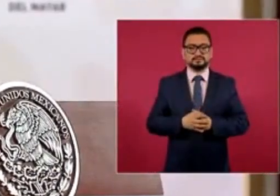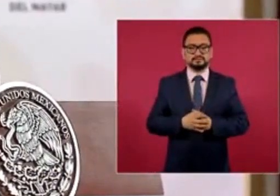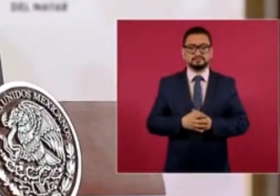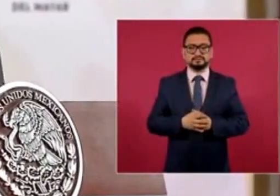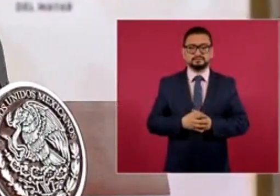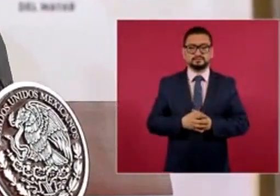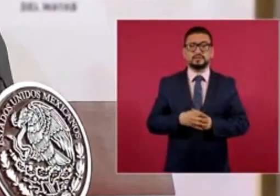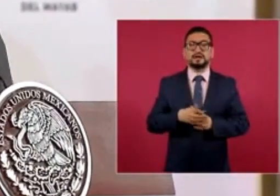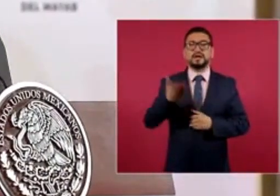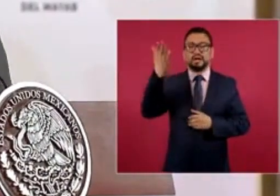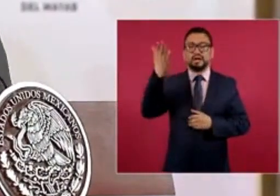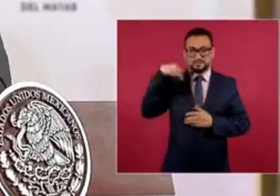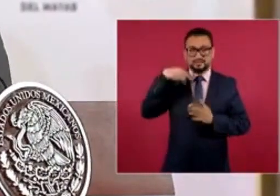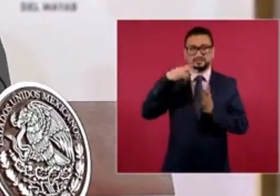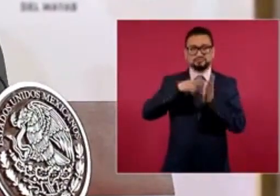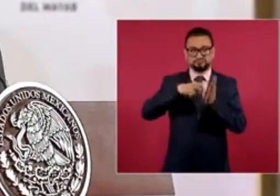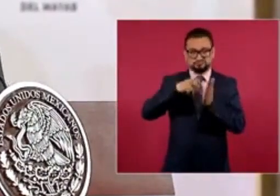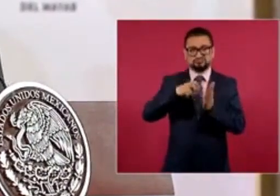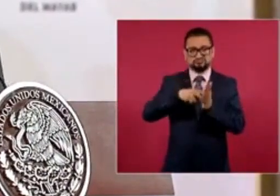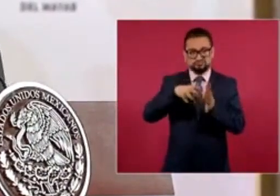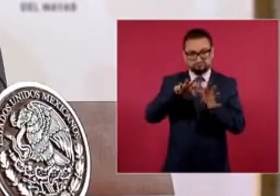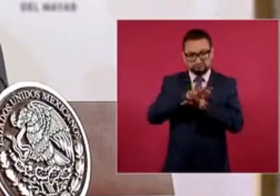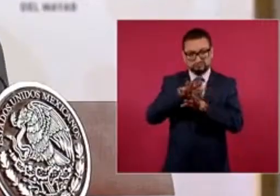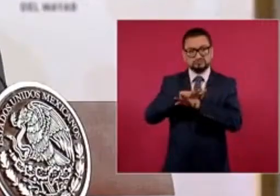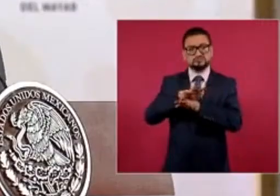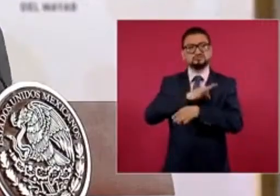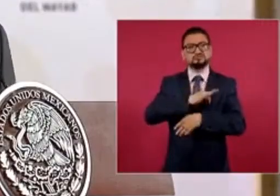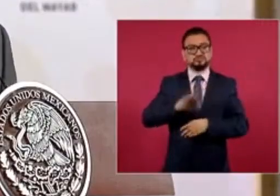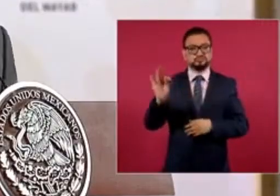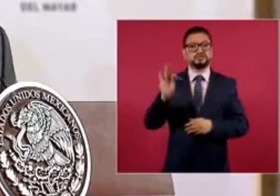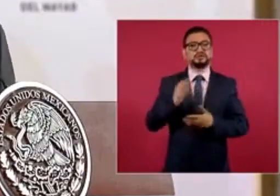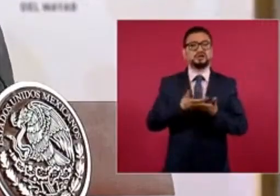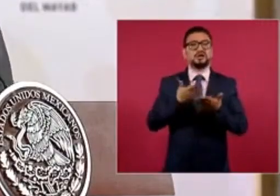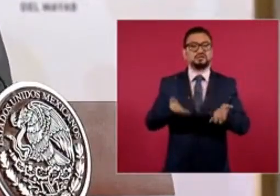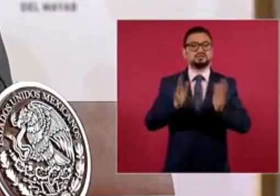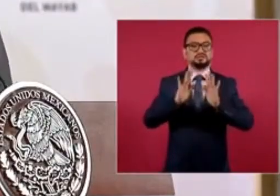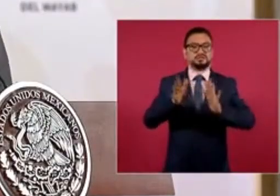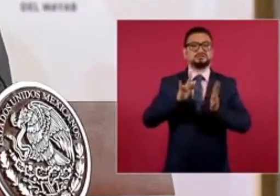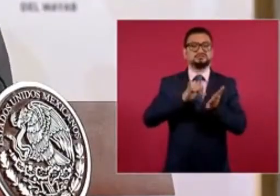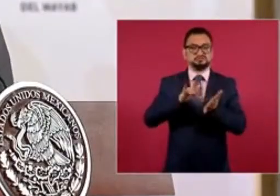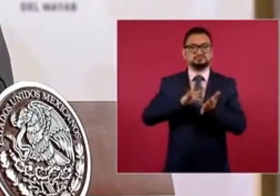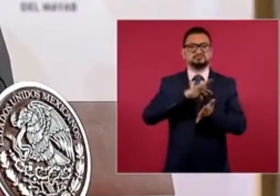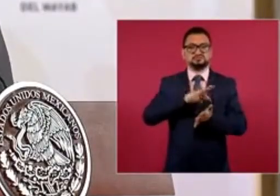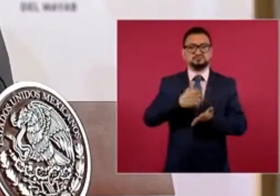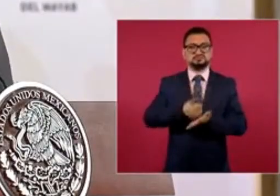Con la reforma que se logró, ahora contamos con el apoyo